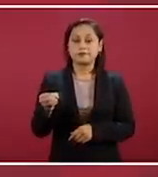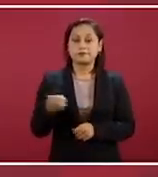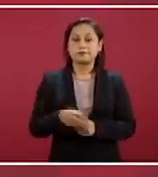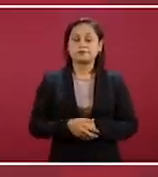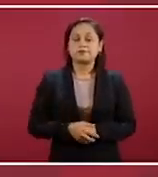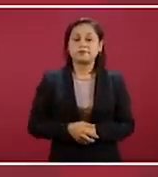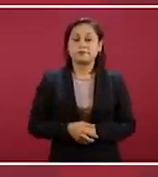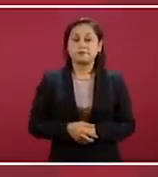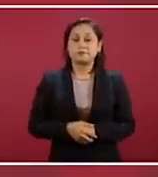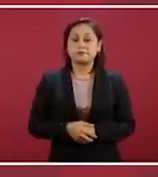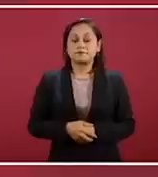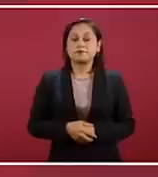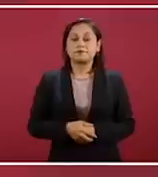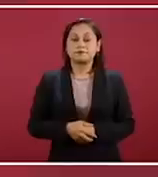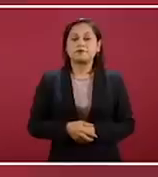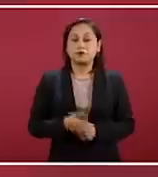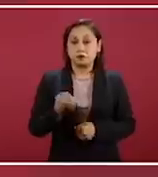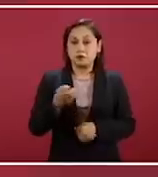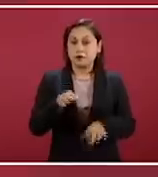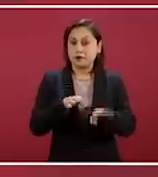empleos nuevos.